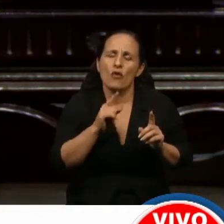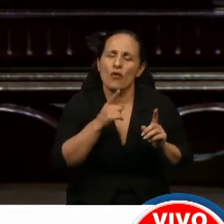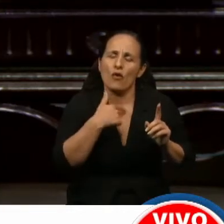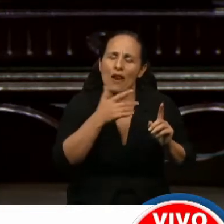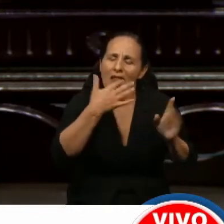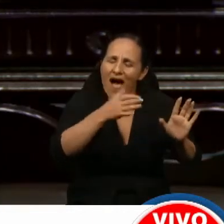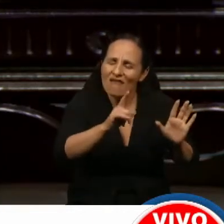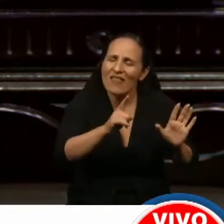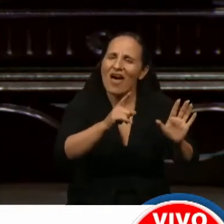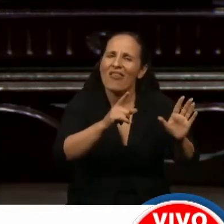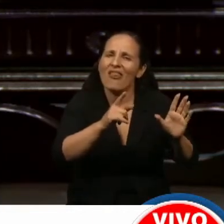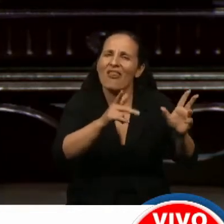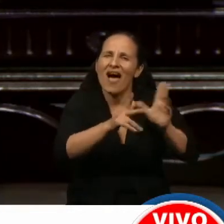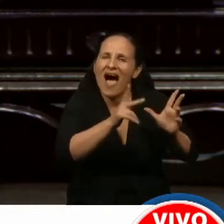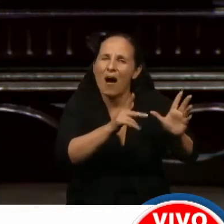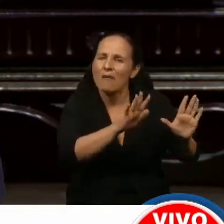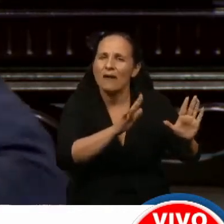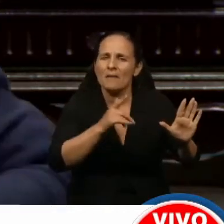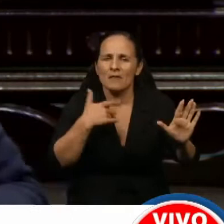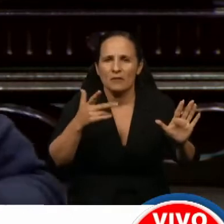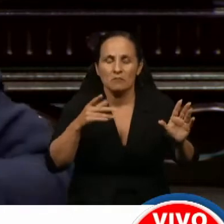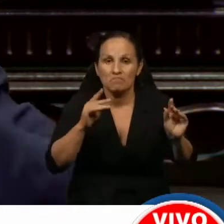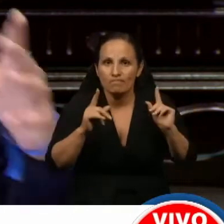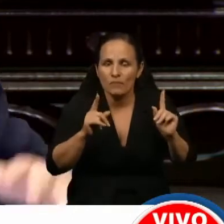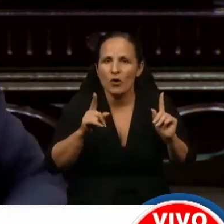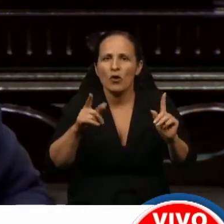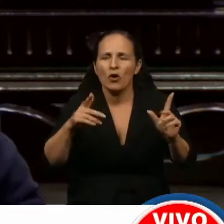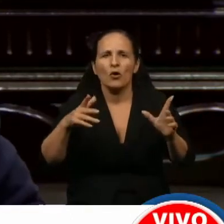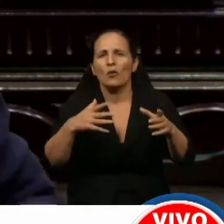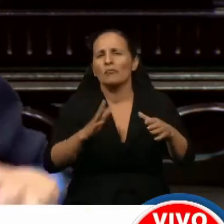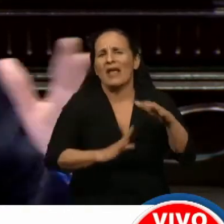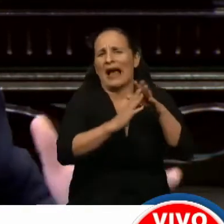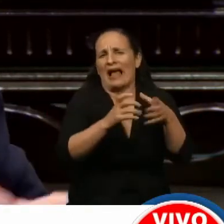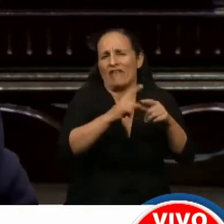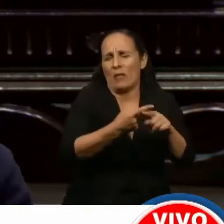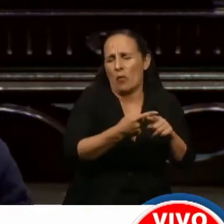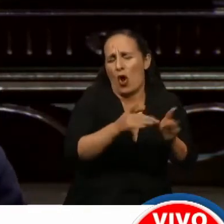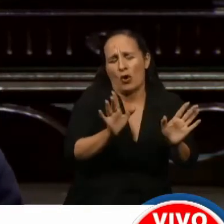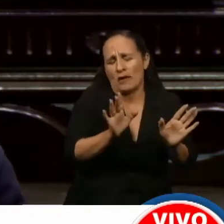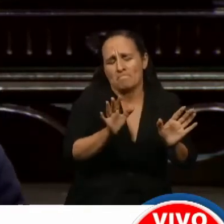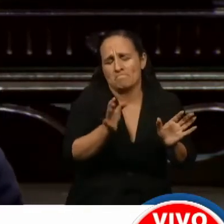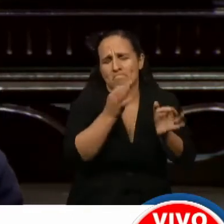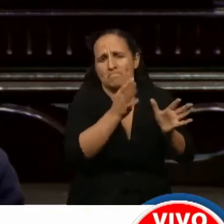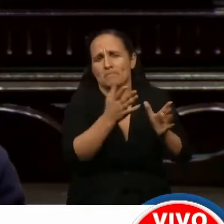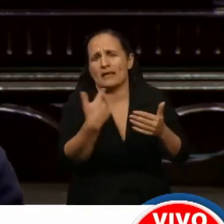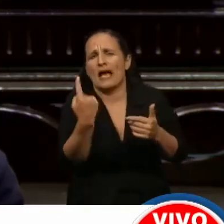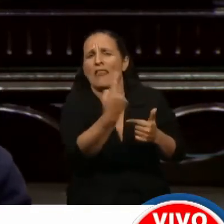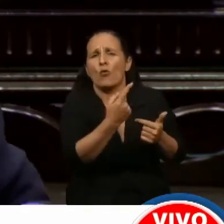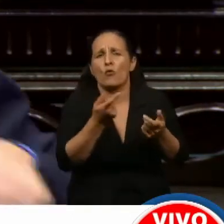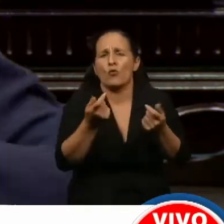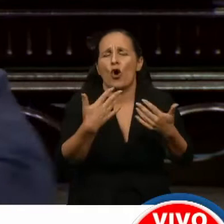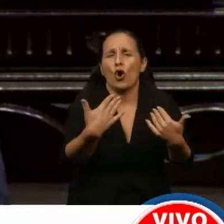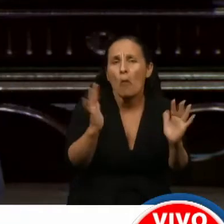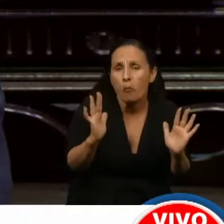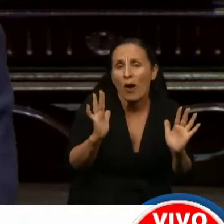La verdad que... Una cosa dice el jefe de bloque, después el bloque hace lo que quiere, cada uno conduce como puede y a veces no